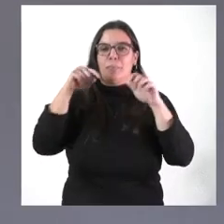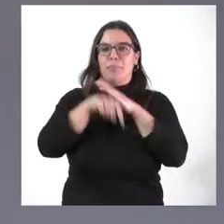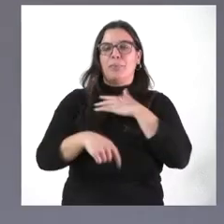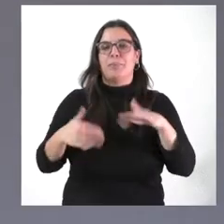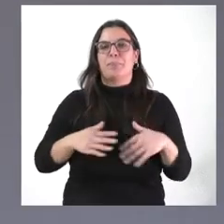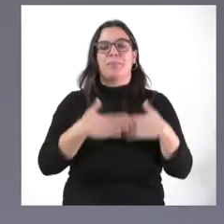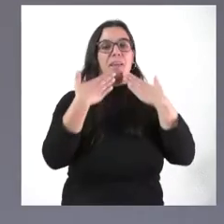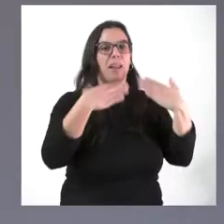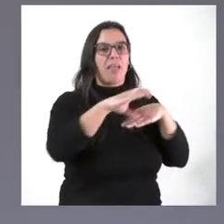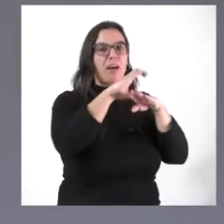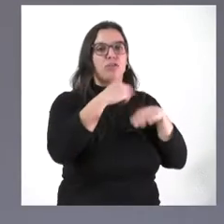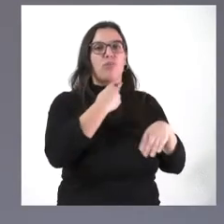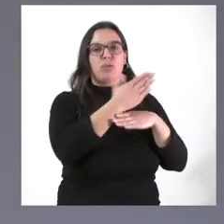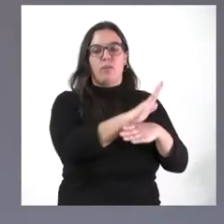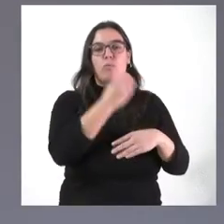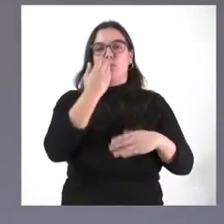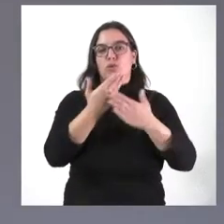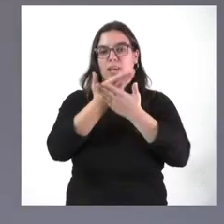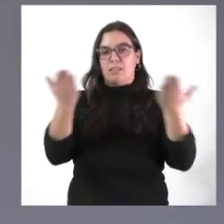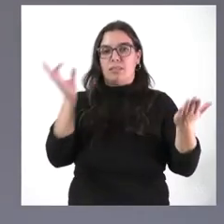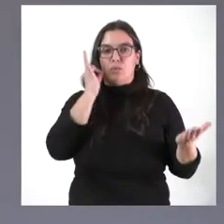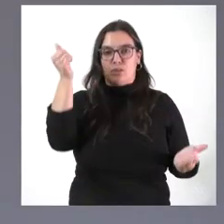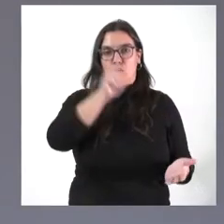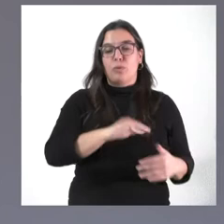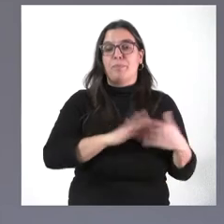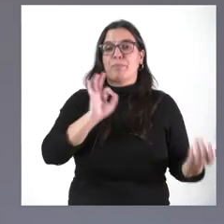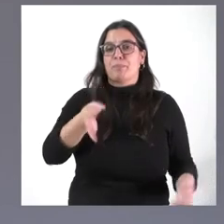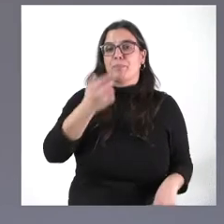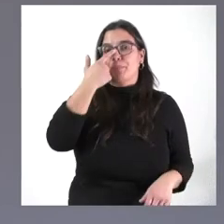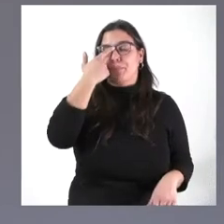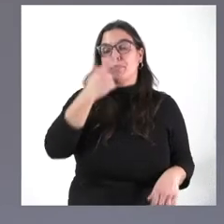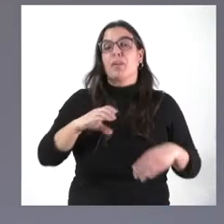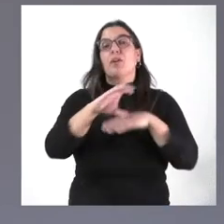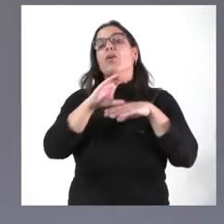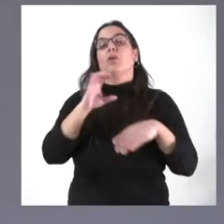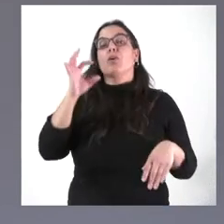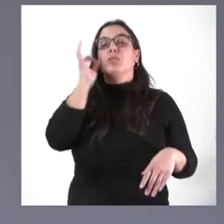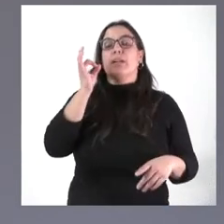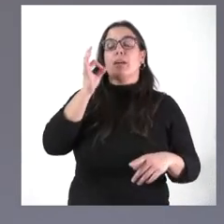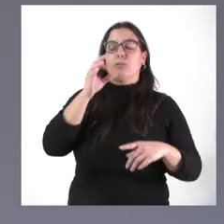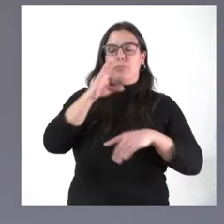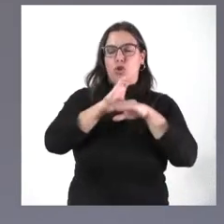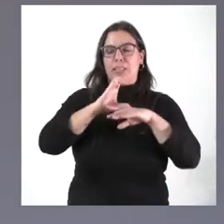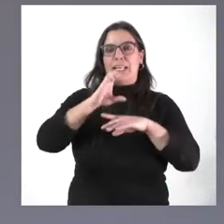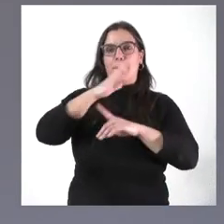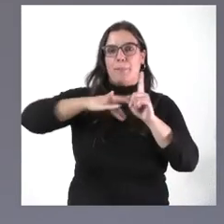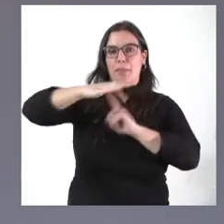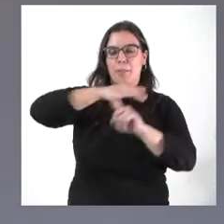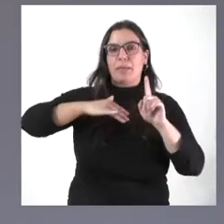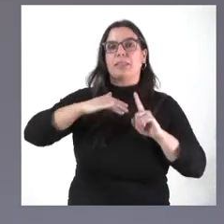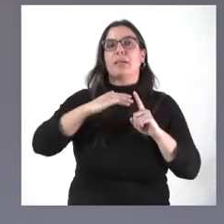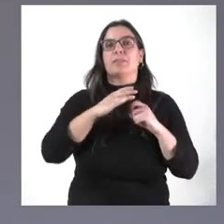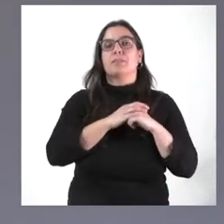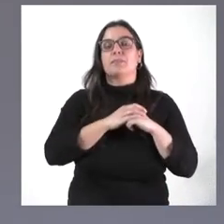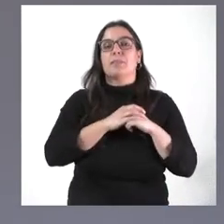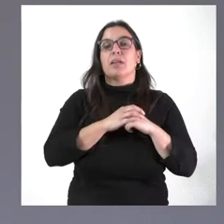consejero portavoz y buenos días a todas y a todos efectivamente la consejería de medio ambiente vivió ha propuesto